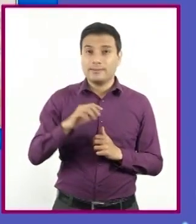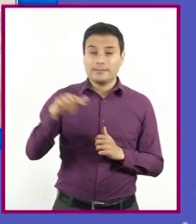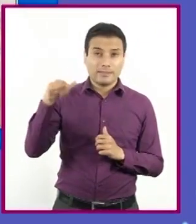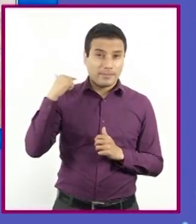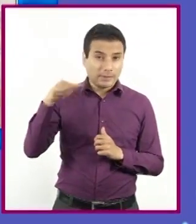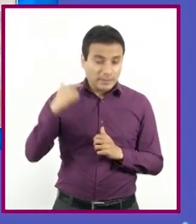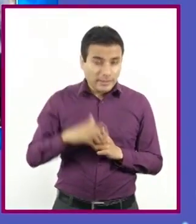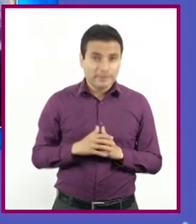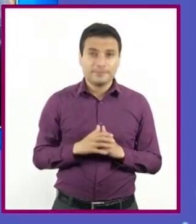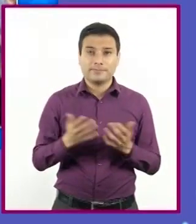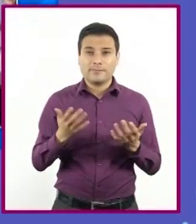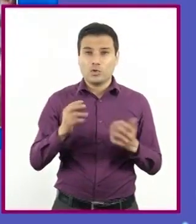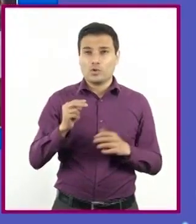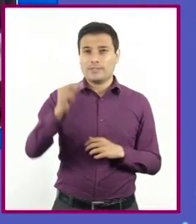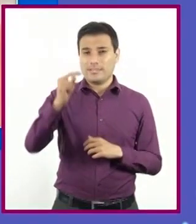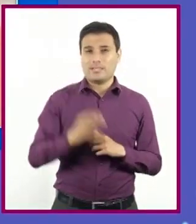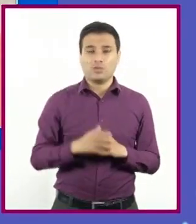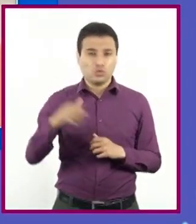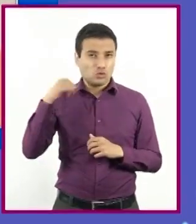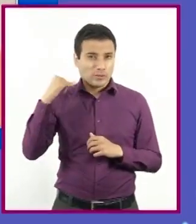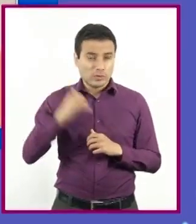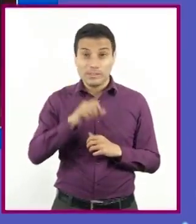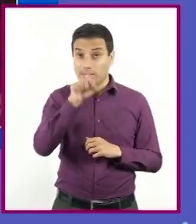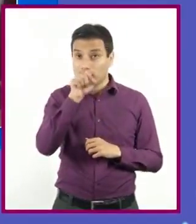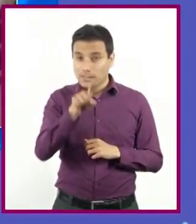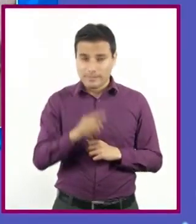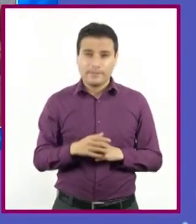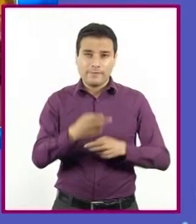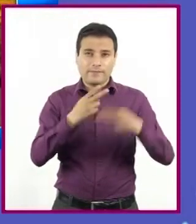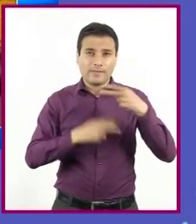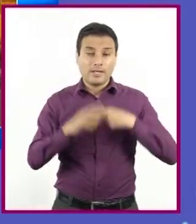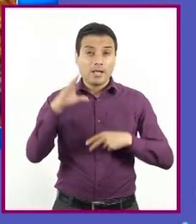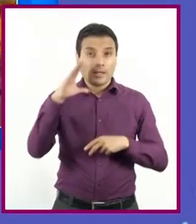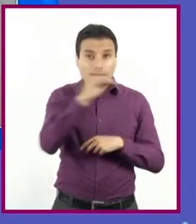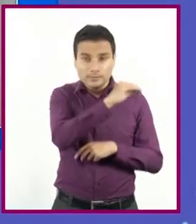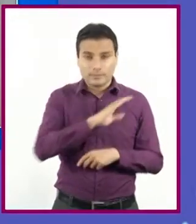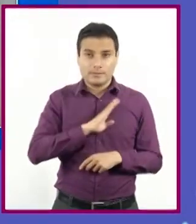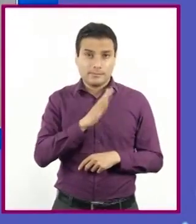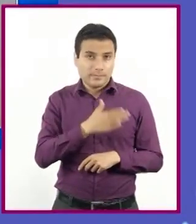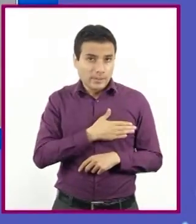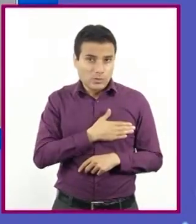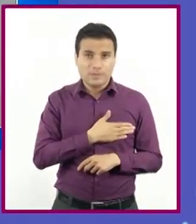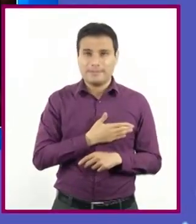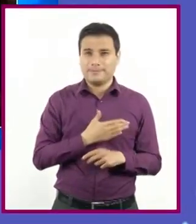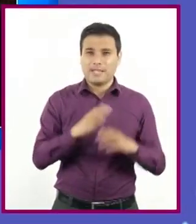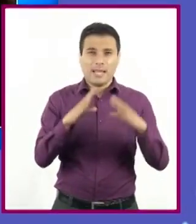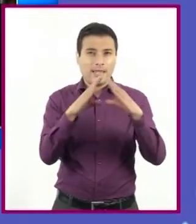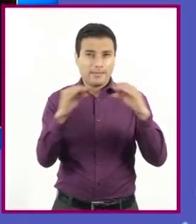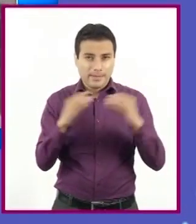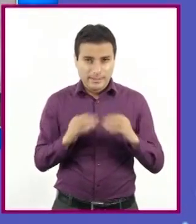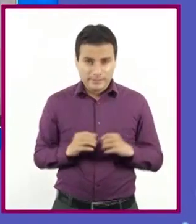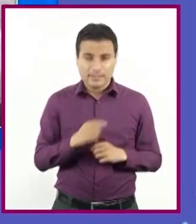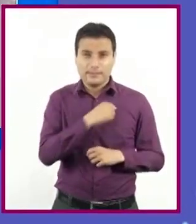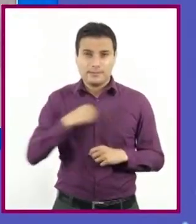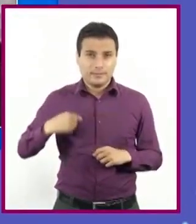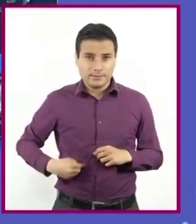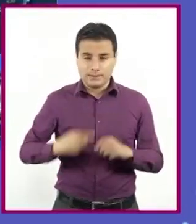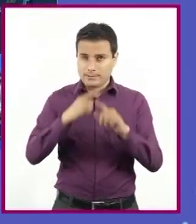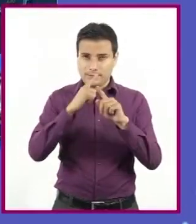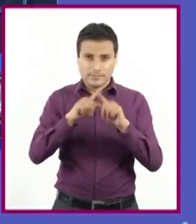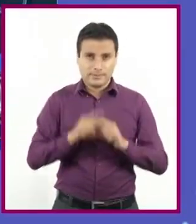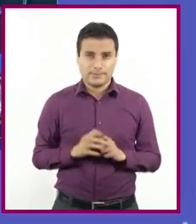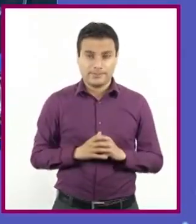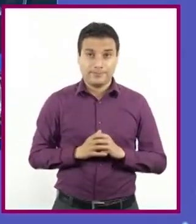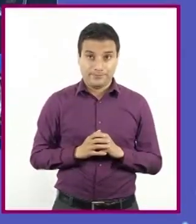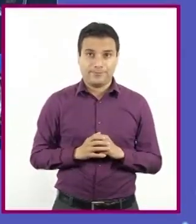norteña o yucateca. influenciada por inmigraciones africanas, españolas, libanesas, chinas, entre otras.